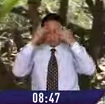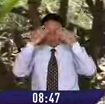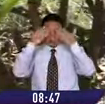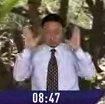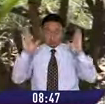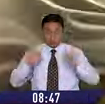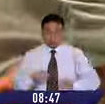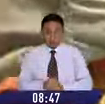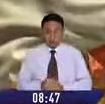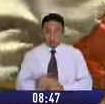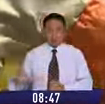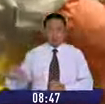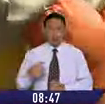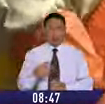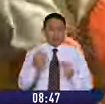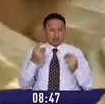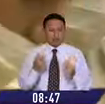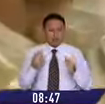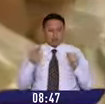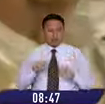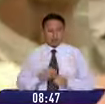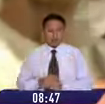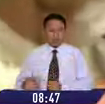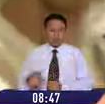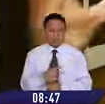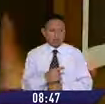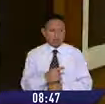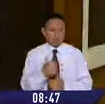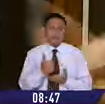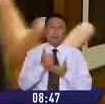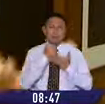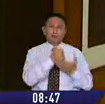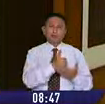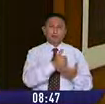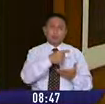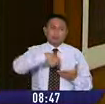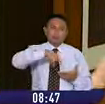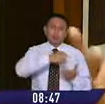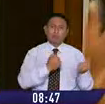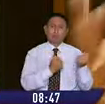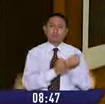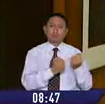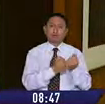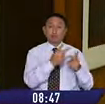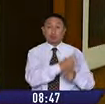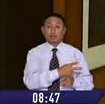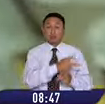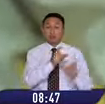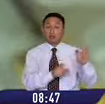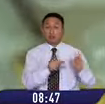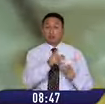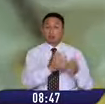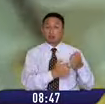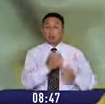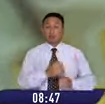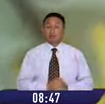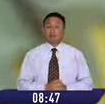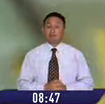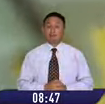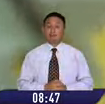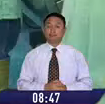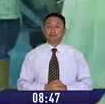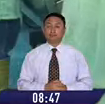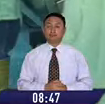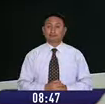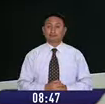que tengan la suficiente sensibilidad para pensar en estas cosas que afectan a la vida de las personas. Informó